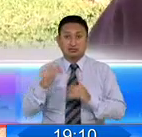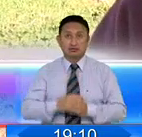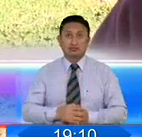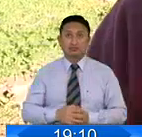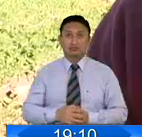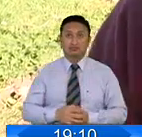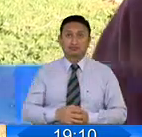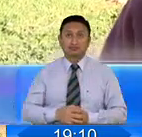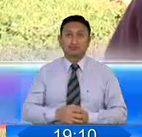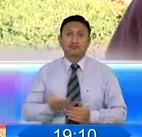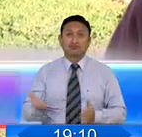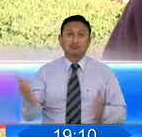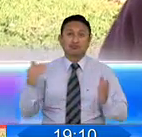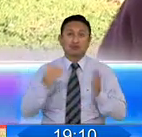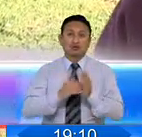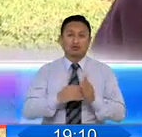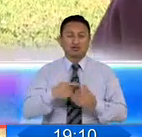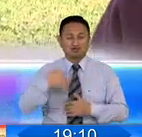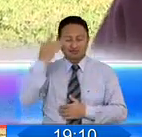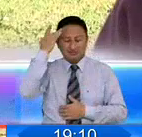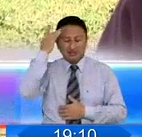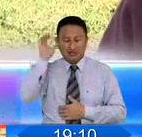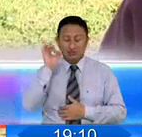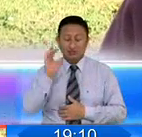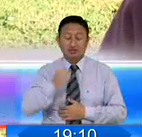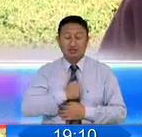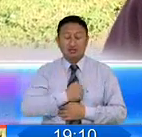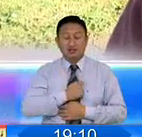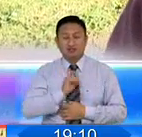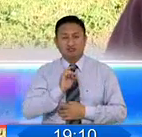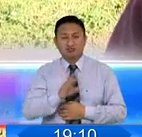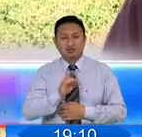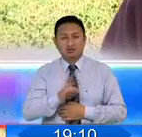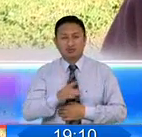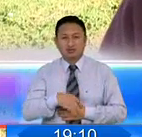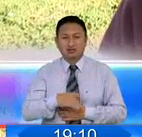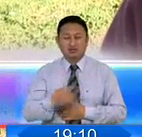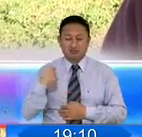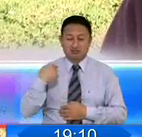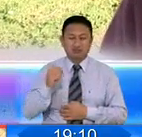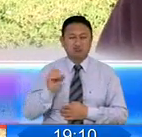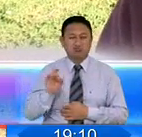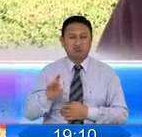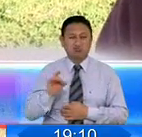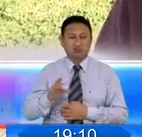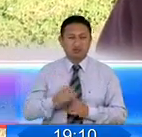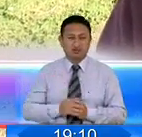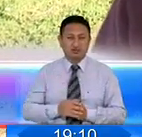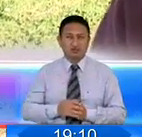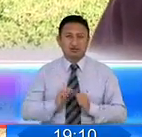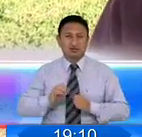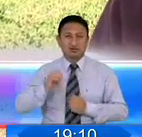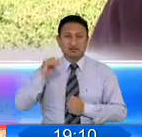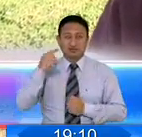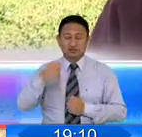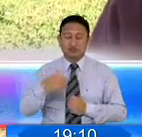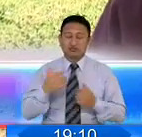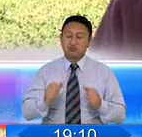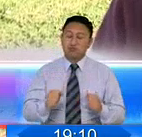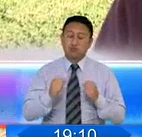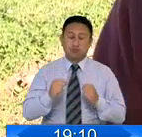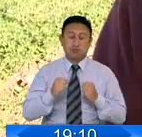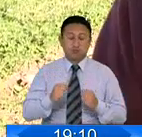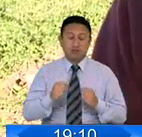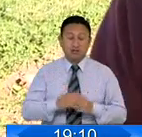vez tengo dolor de cabeza, el pecho, me duelen los pulmones, me duele la cabeza terriblemente,